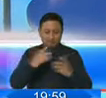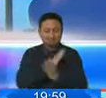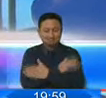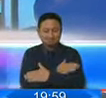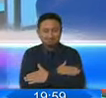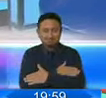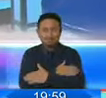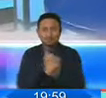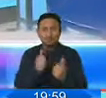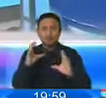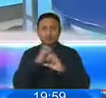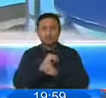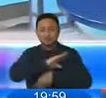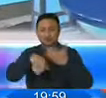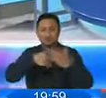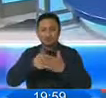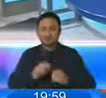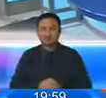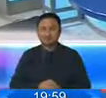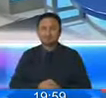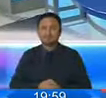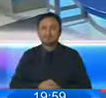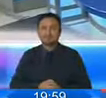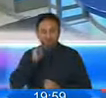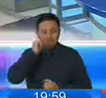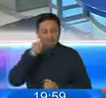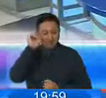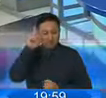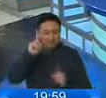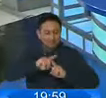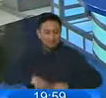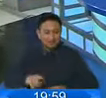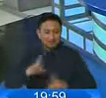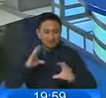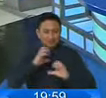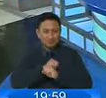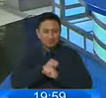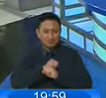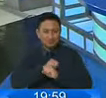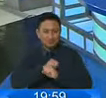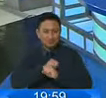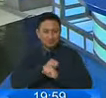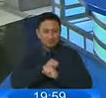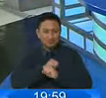grande y una excelente noche para todos. Varias reacciones tendremos el día de mañana sobre este tema. Buenas noches.